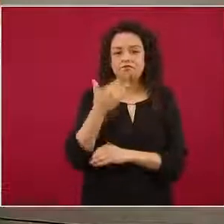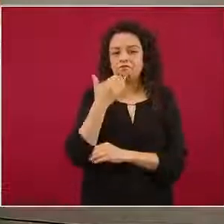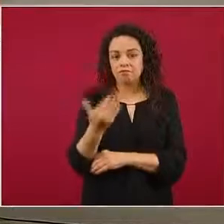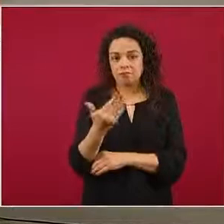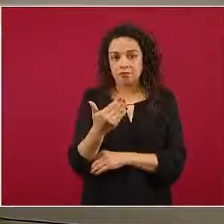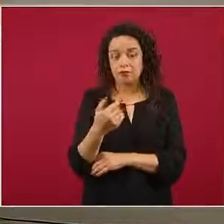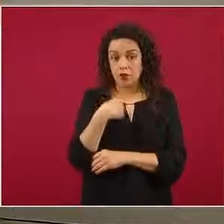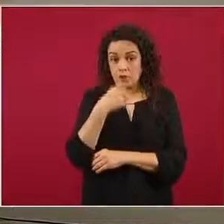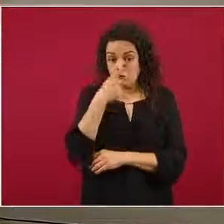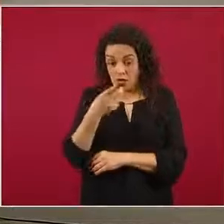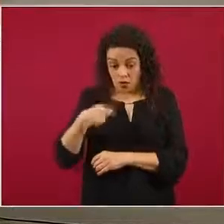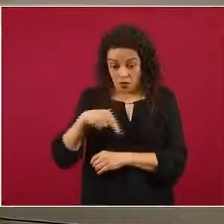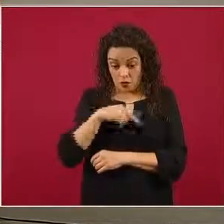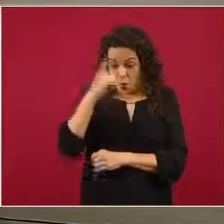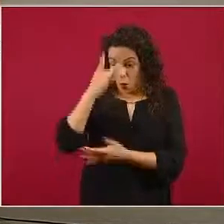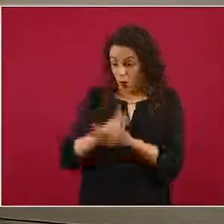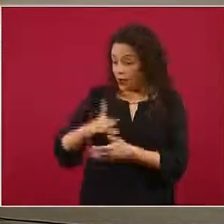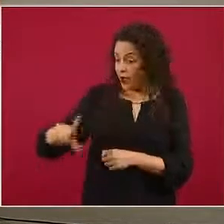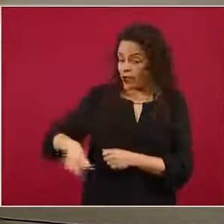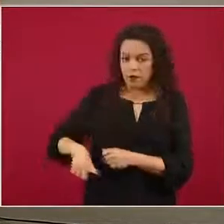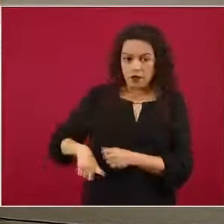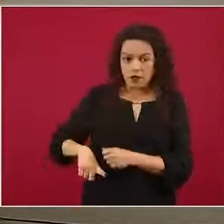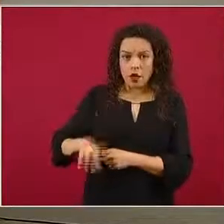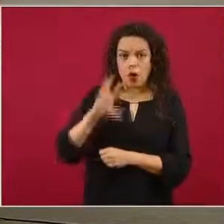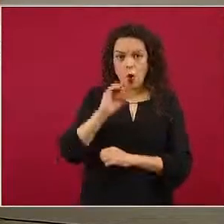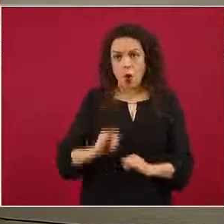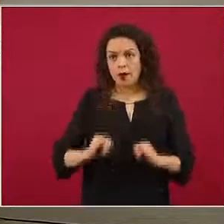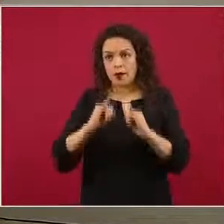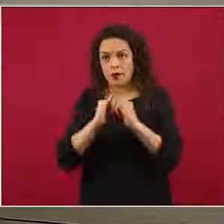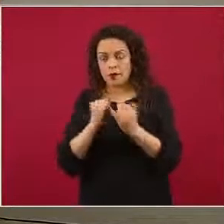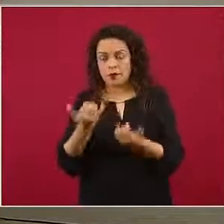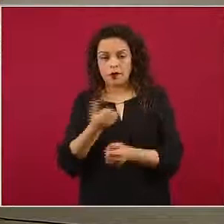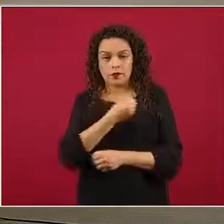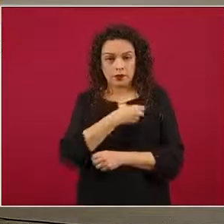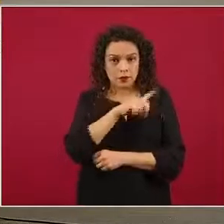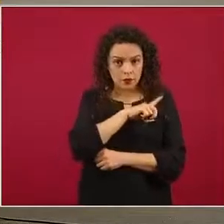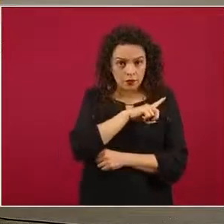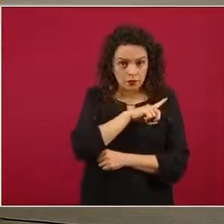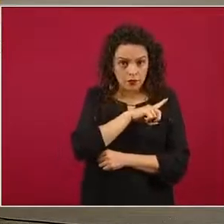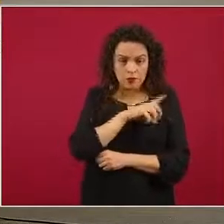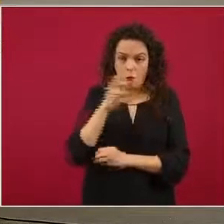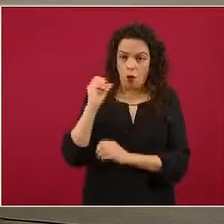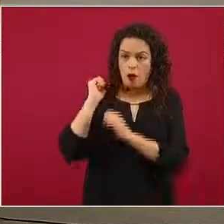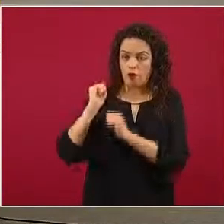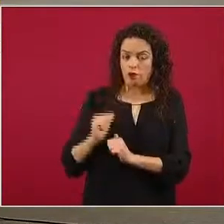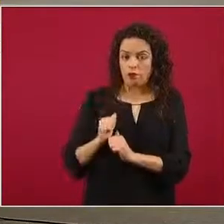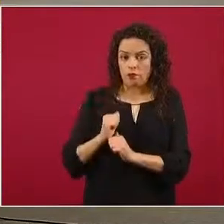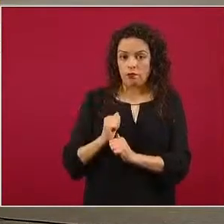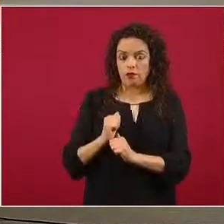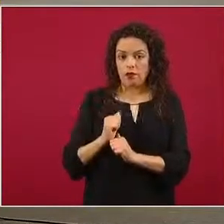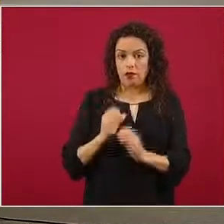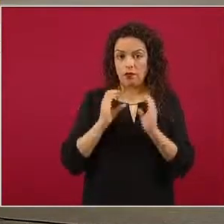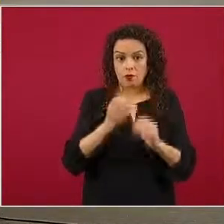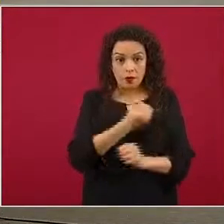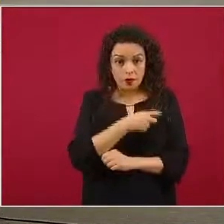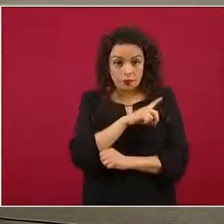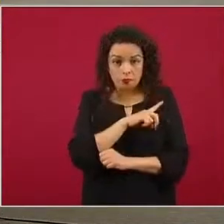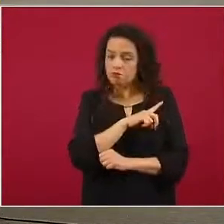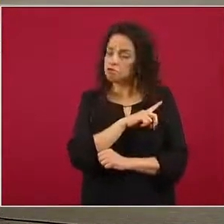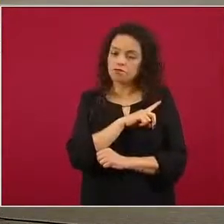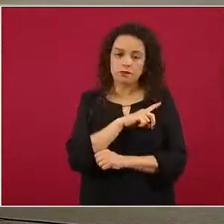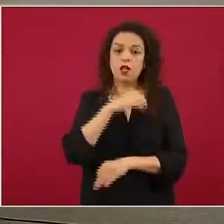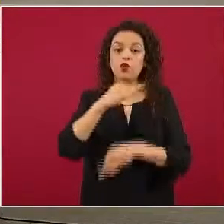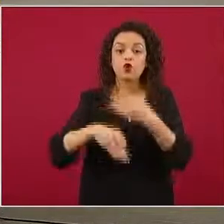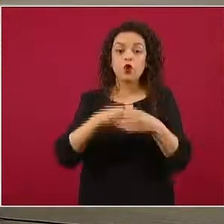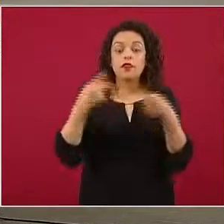gobierno, no nos referimos solamente a las instancias de salud o a las autoridades sanitarias, me refiero a todas las personas que nos están escuchando,